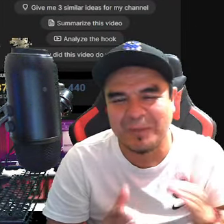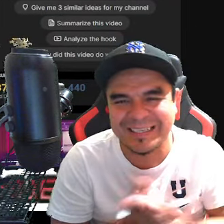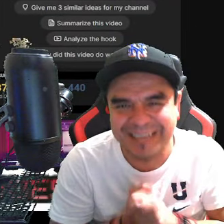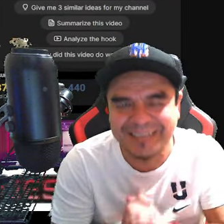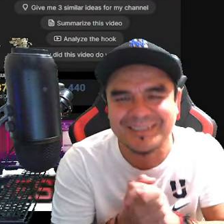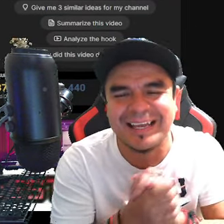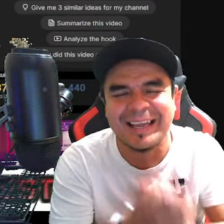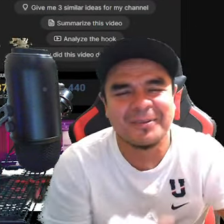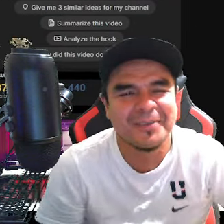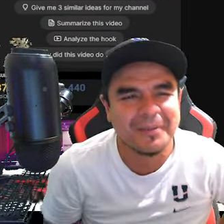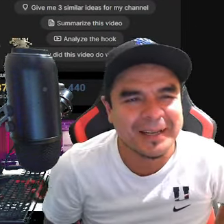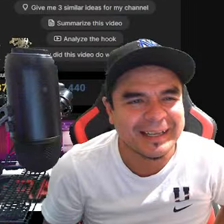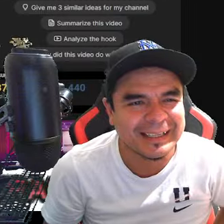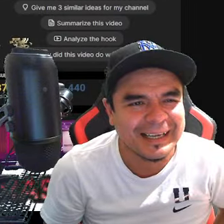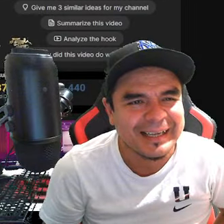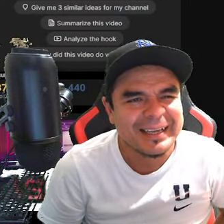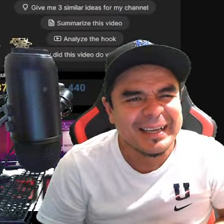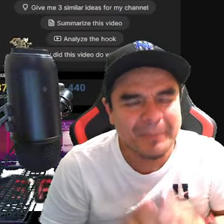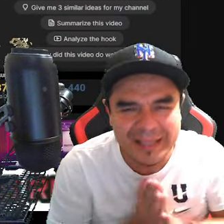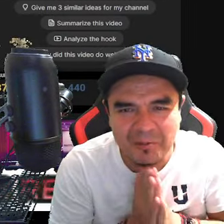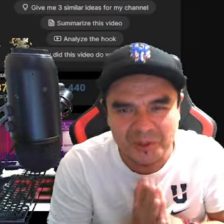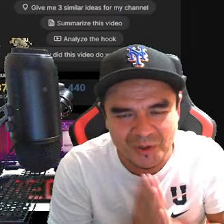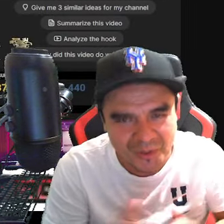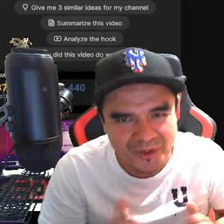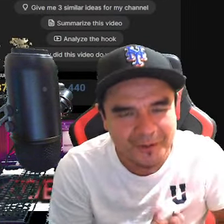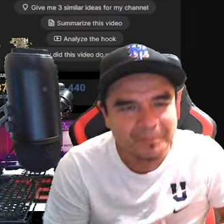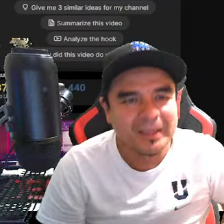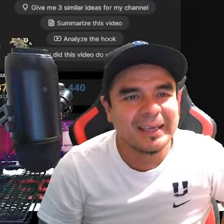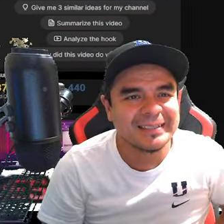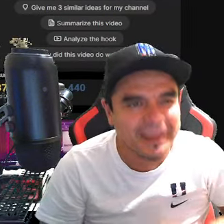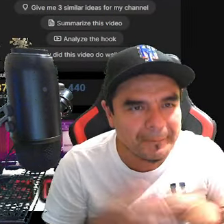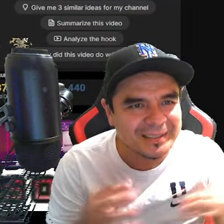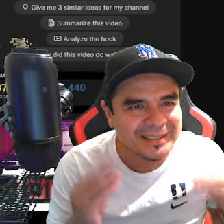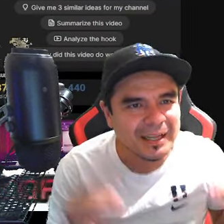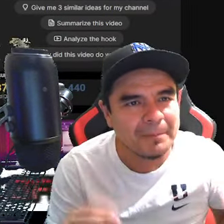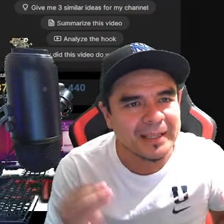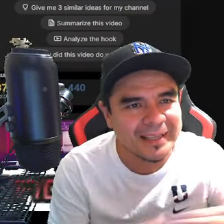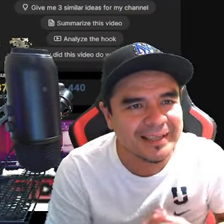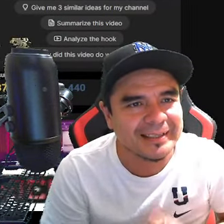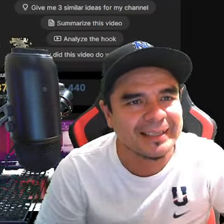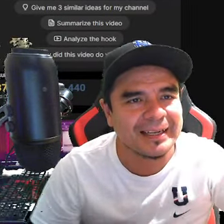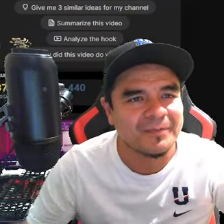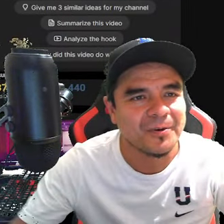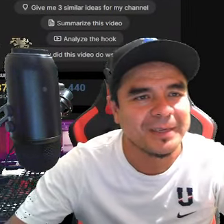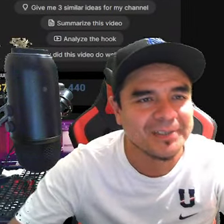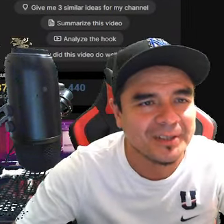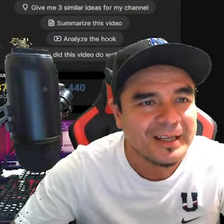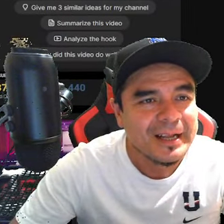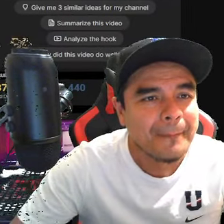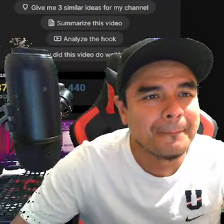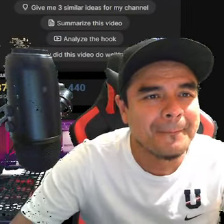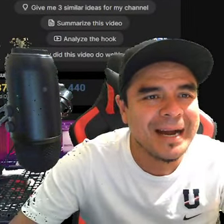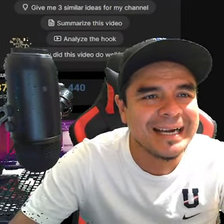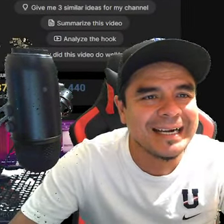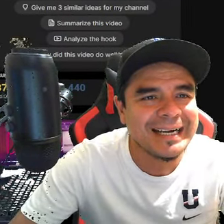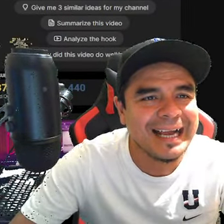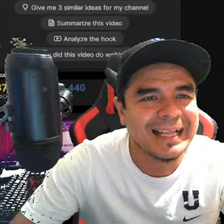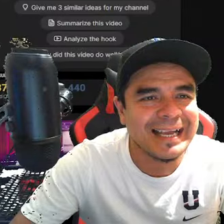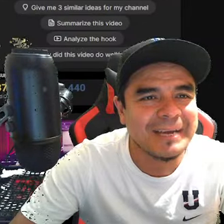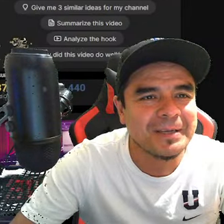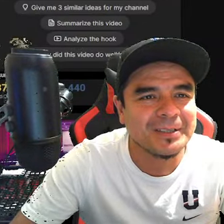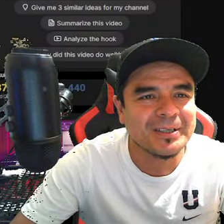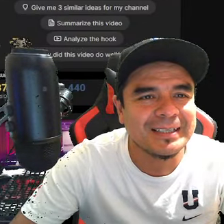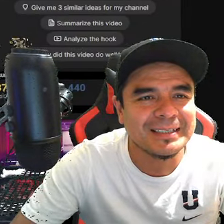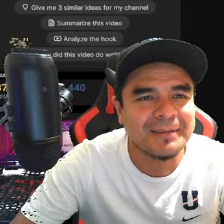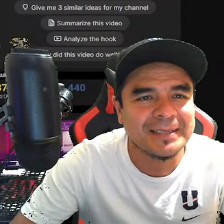nuestros paisanos allá en la Unión Americana. Me da mucho orgullo que siempre estén al pendiente de la información. Mar